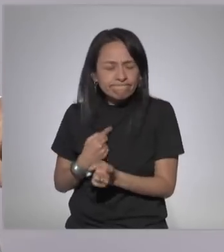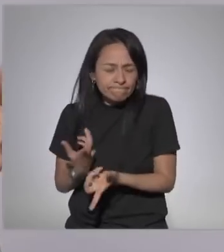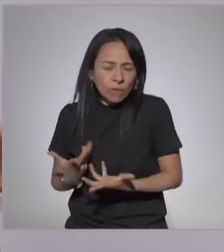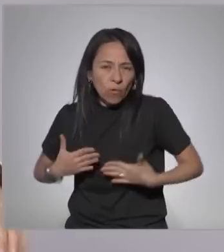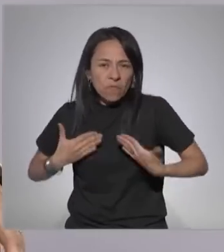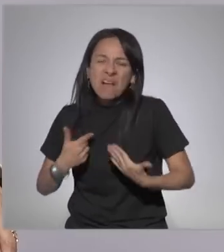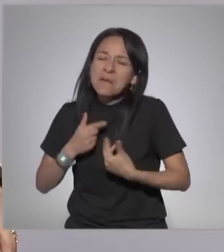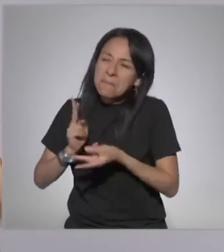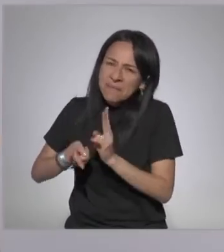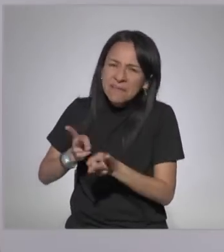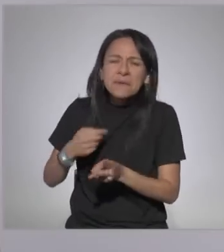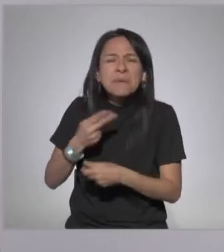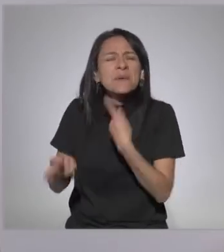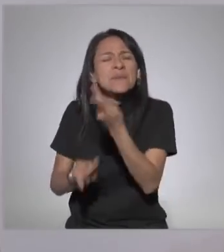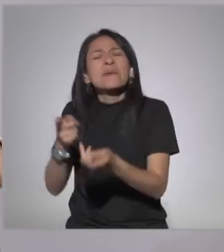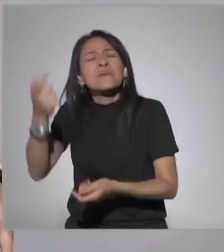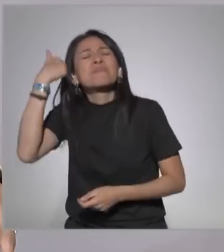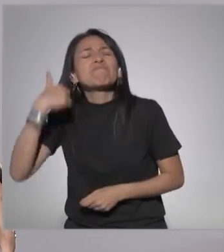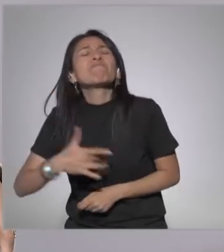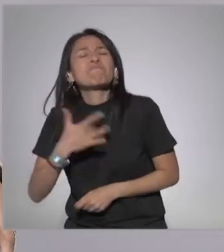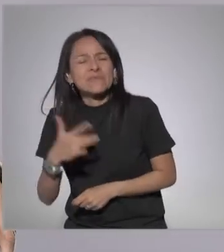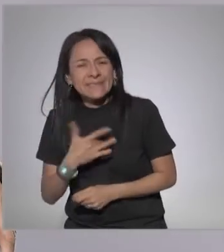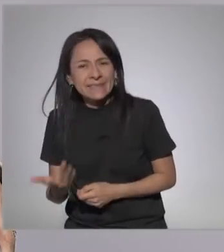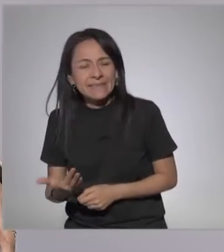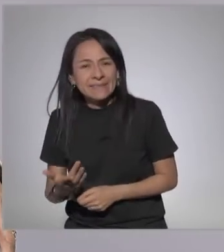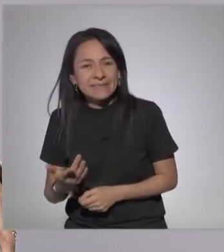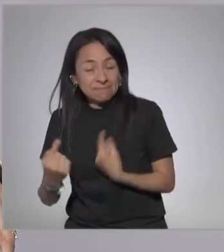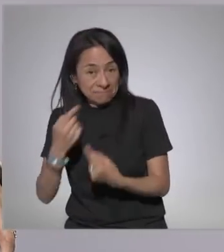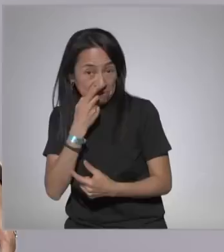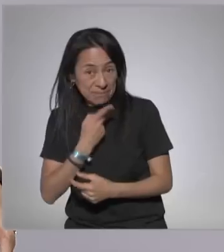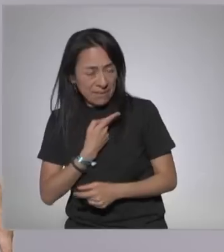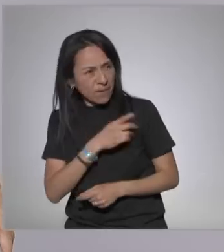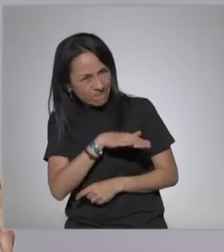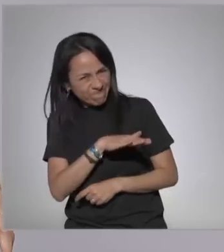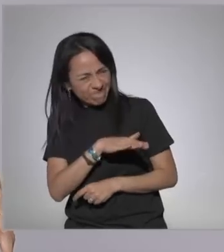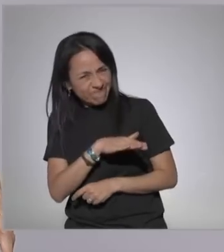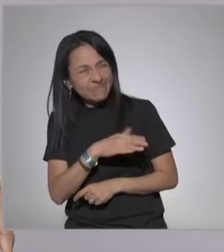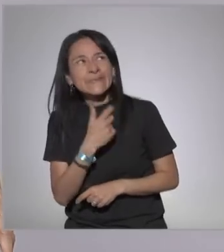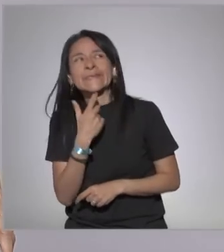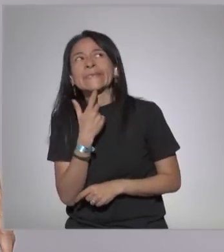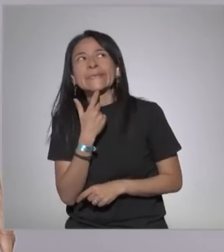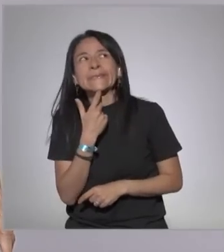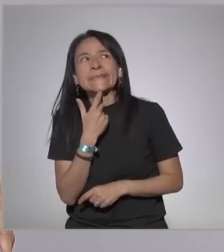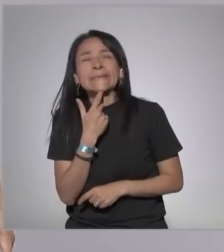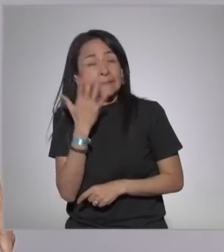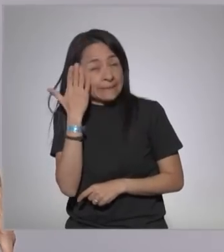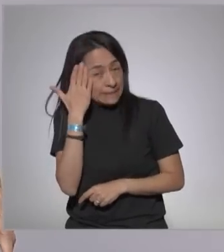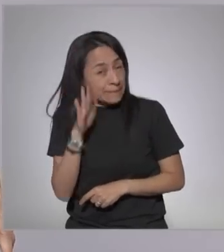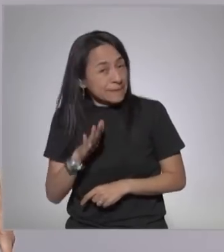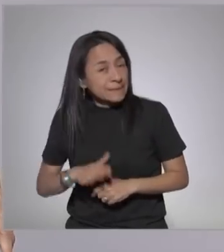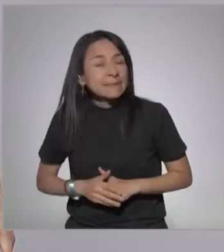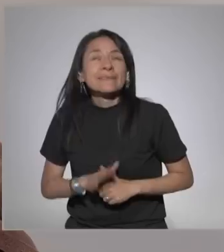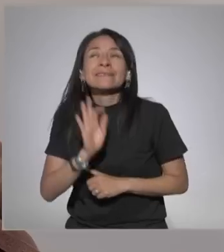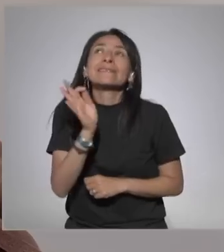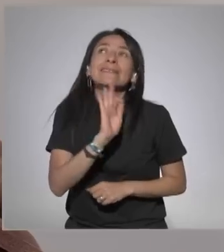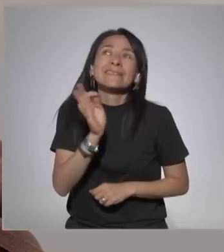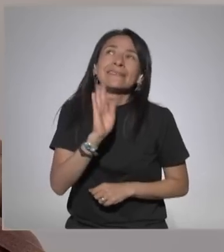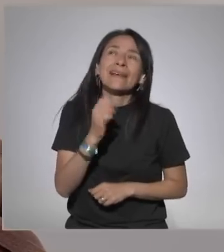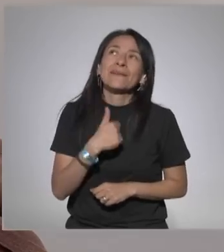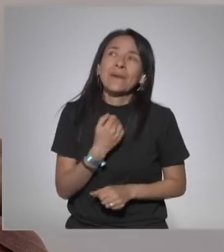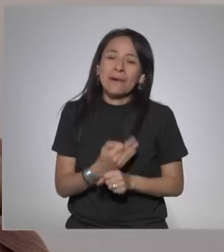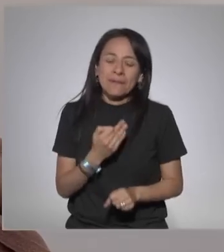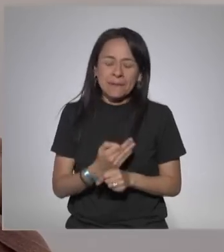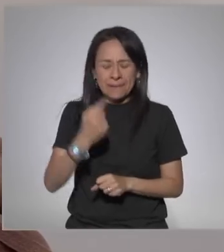¿cómo estás? Me dice, ¿sabes? No me imagino siquiera ir a